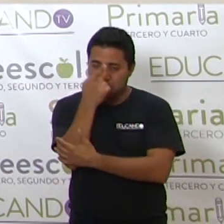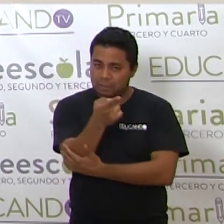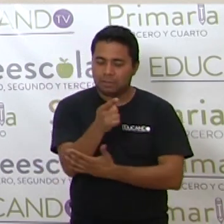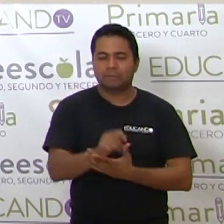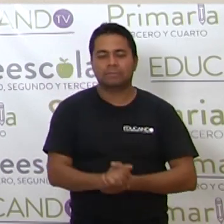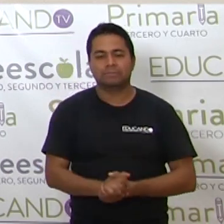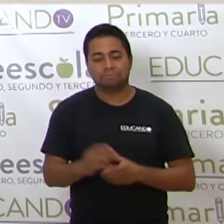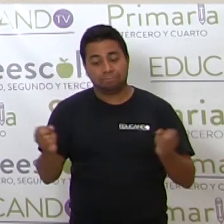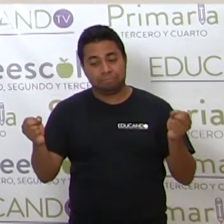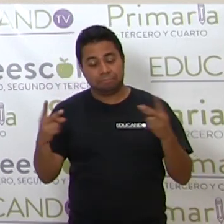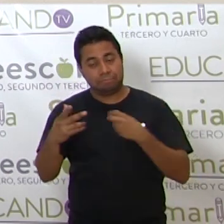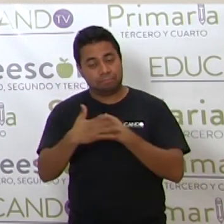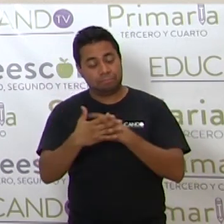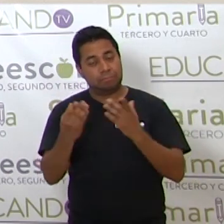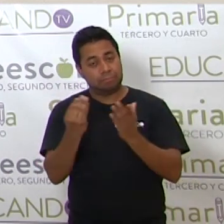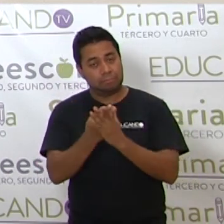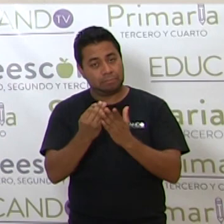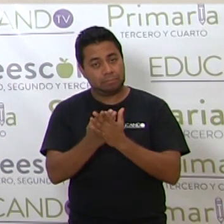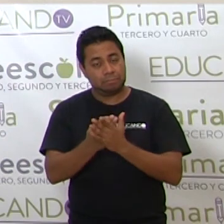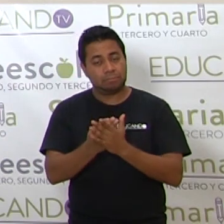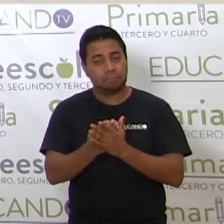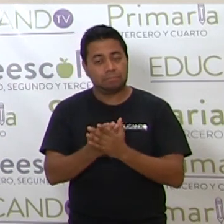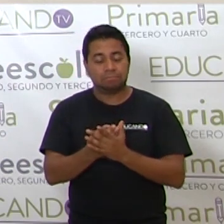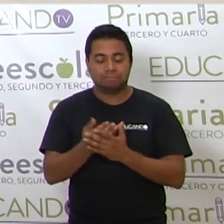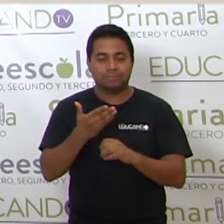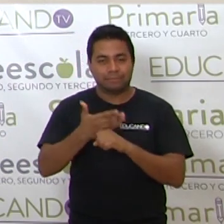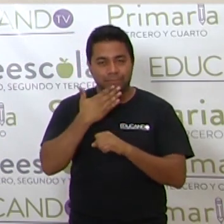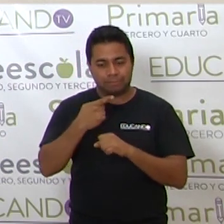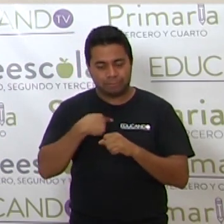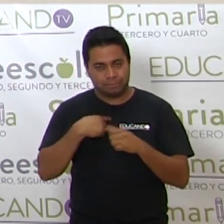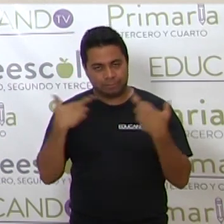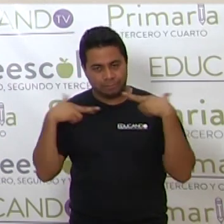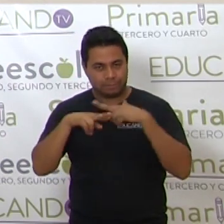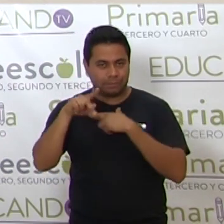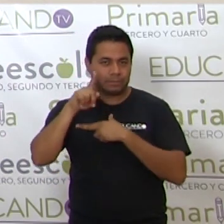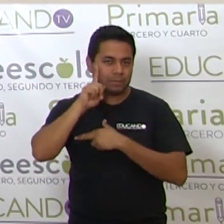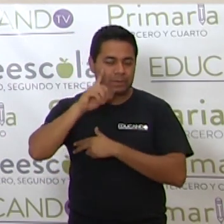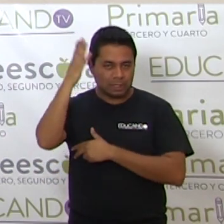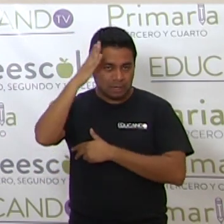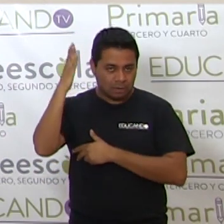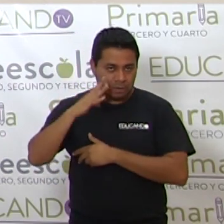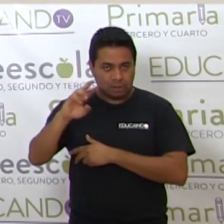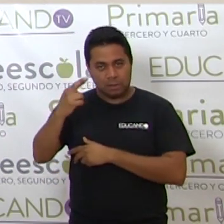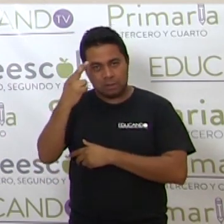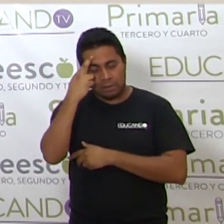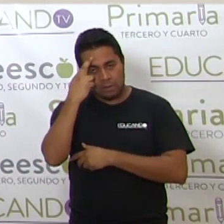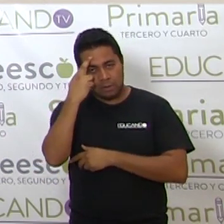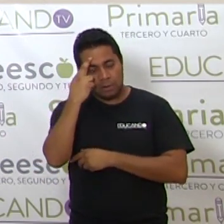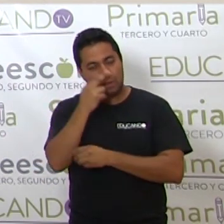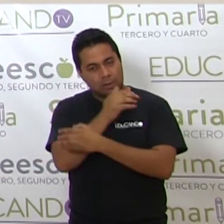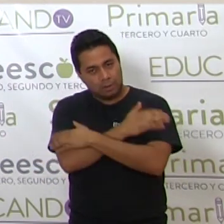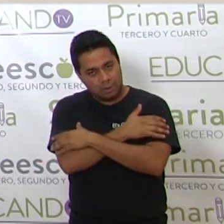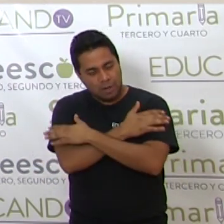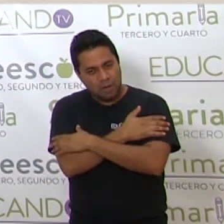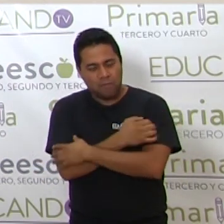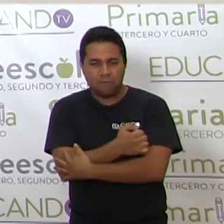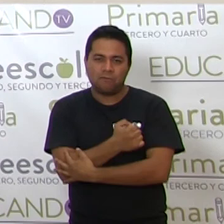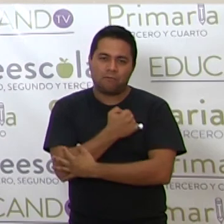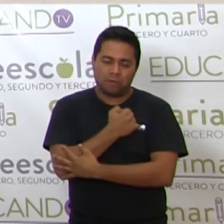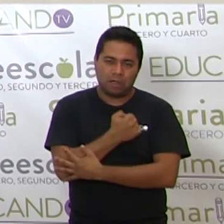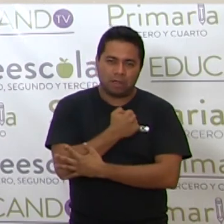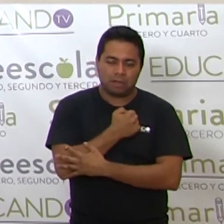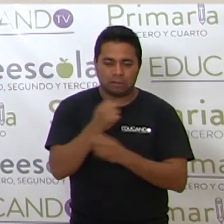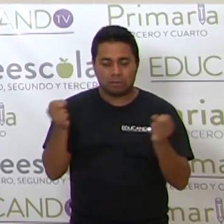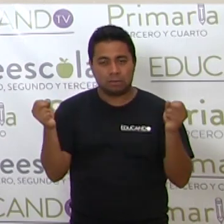nos vemos en una siguiente sesión muy bien yo soy la maestra blanca santos y recuerda te mando a ti también un abrazote de oso